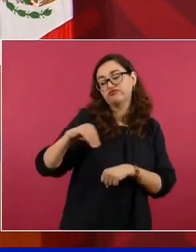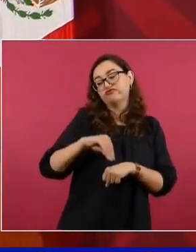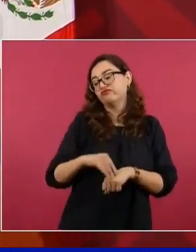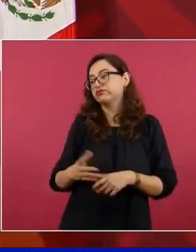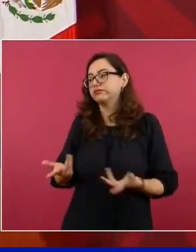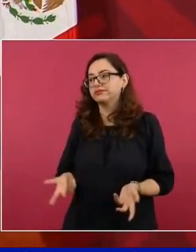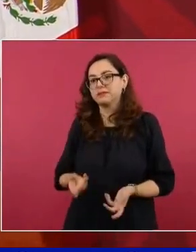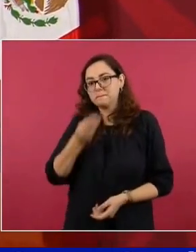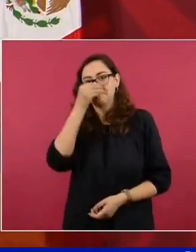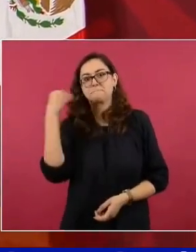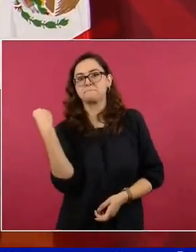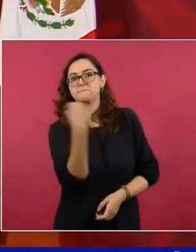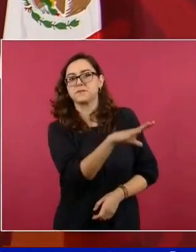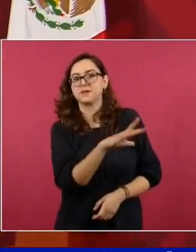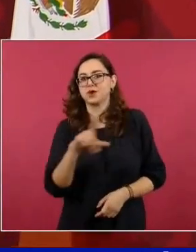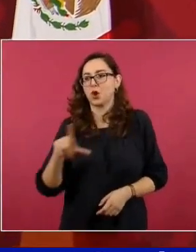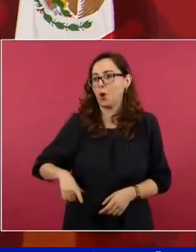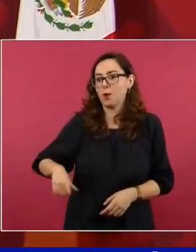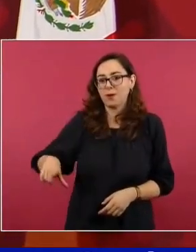Entonces,